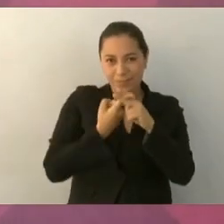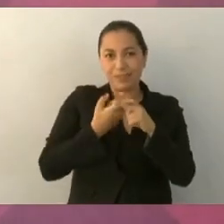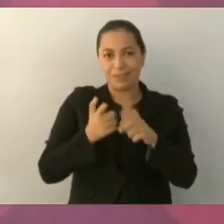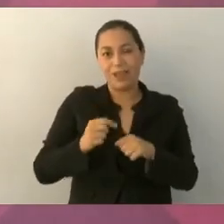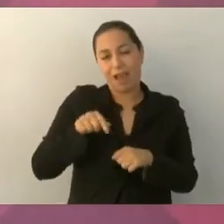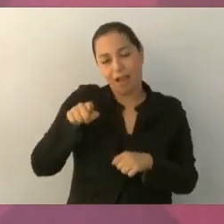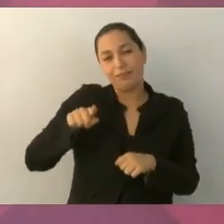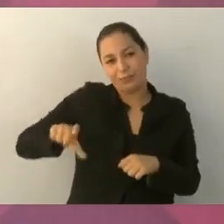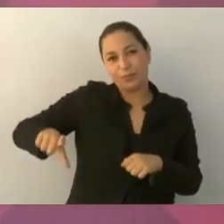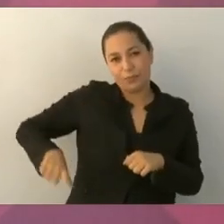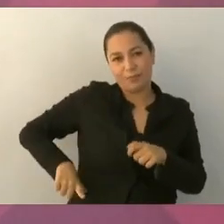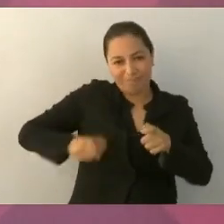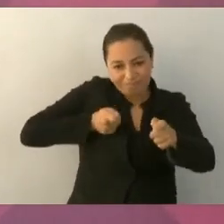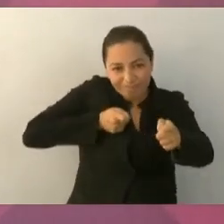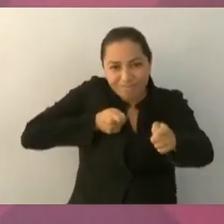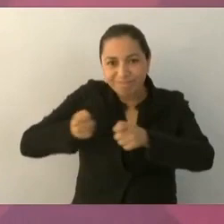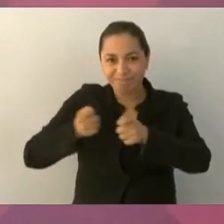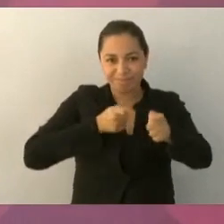y